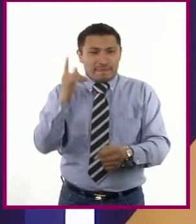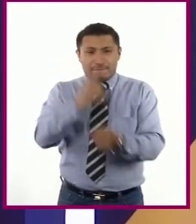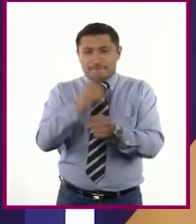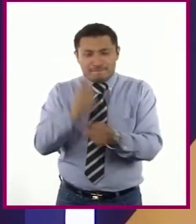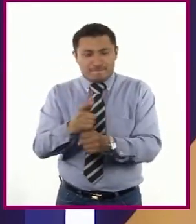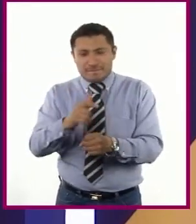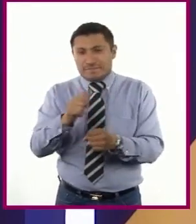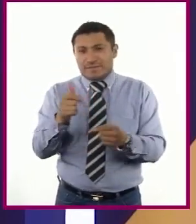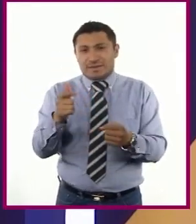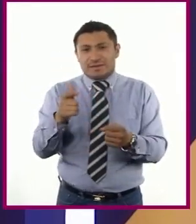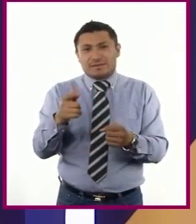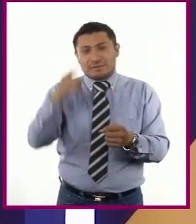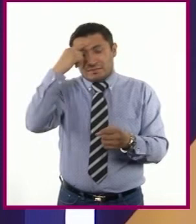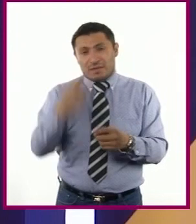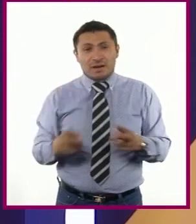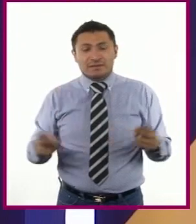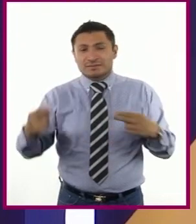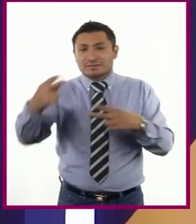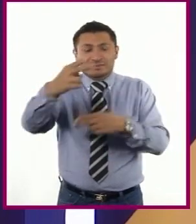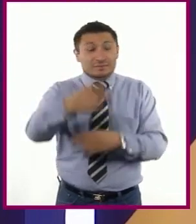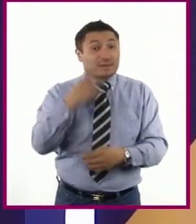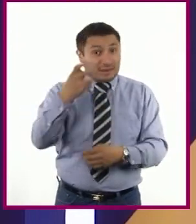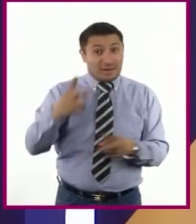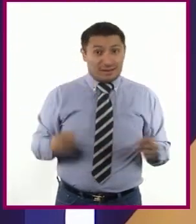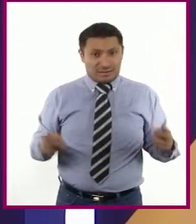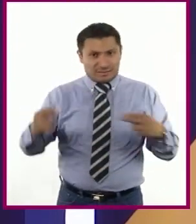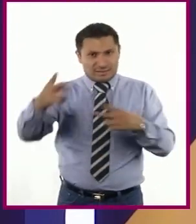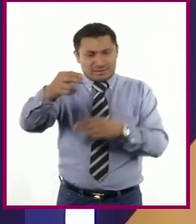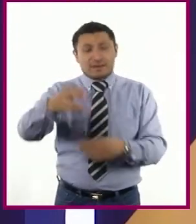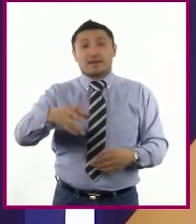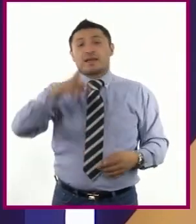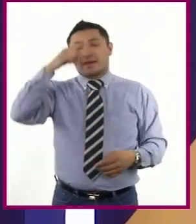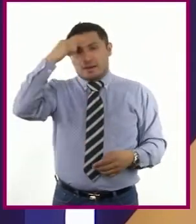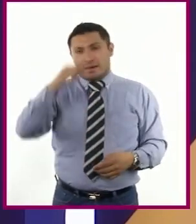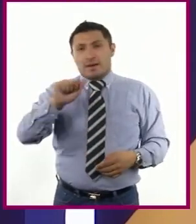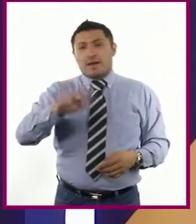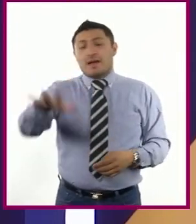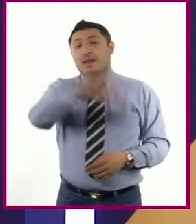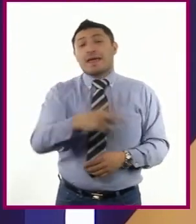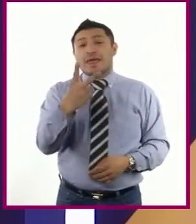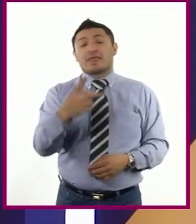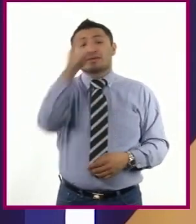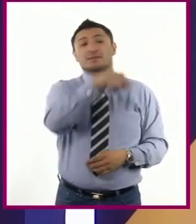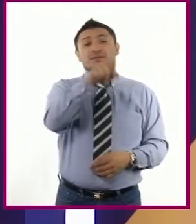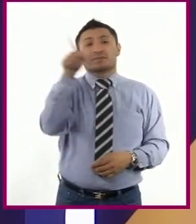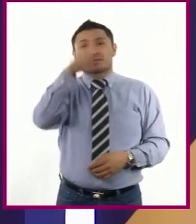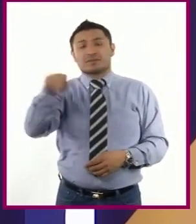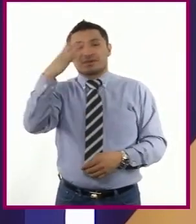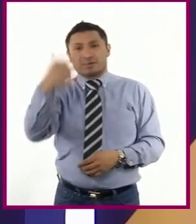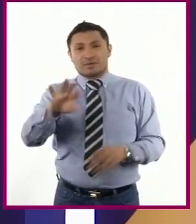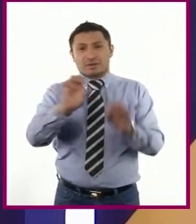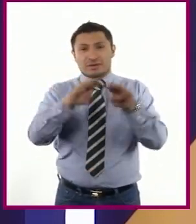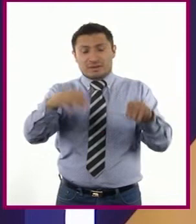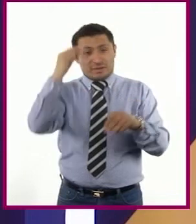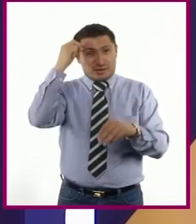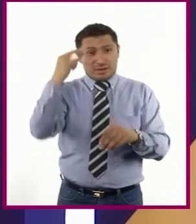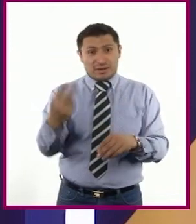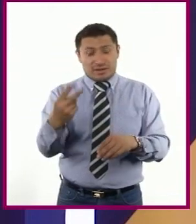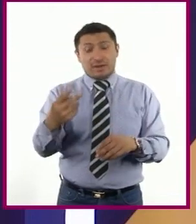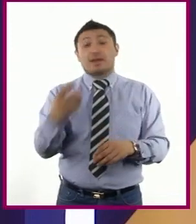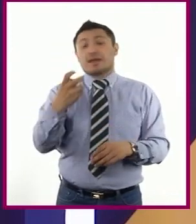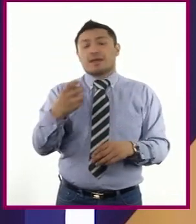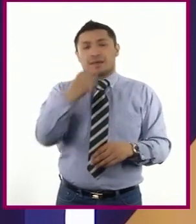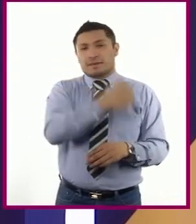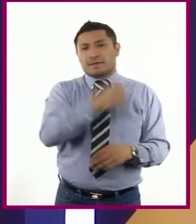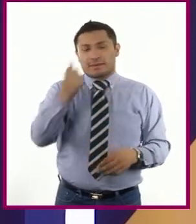realizados para cada figura. Esos cortes corresponden al área de 2 círculos de 10 centímetros de diámetro, ya que cada corte